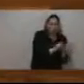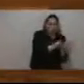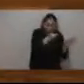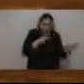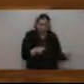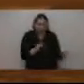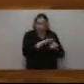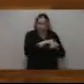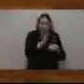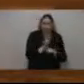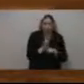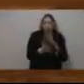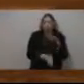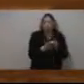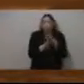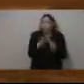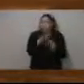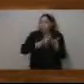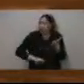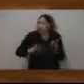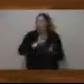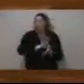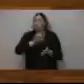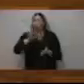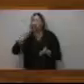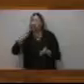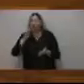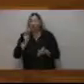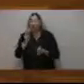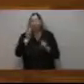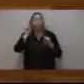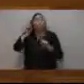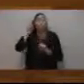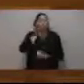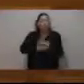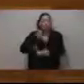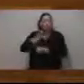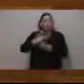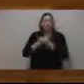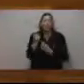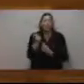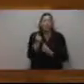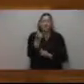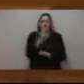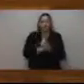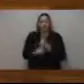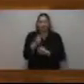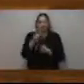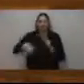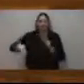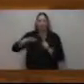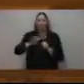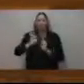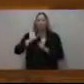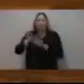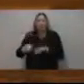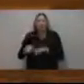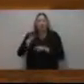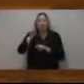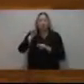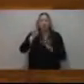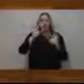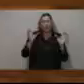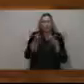Y sigo leyendo. Ahora el señor Lago Rodríguez, profesor de Economía Financiera de la Universidad de León, que en su comparecencia también aquí en esta Cámara, el 4 de